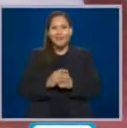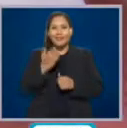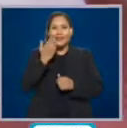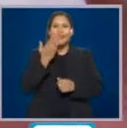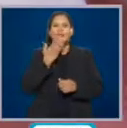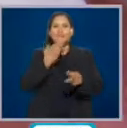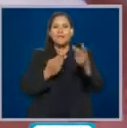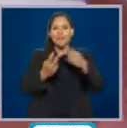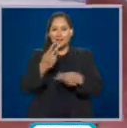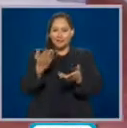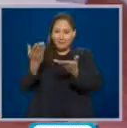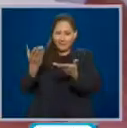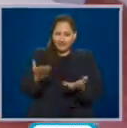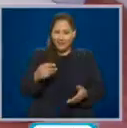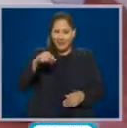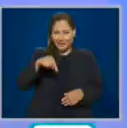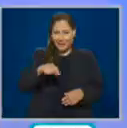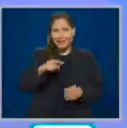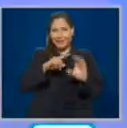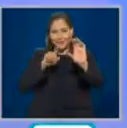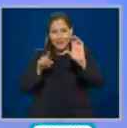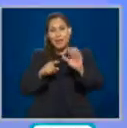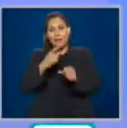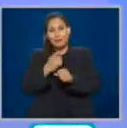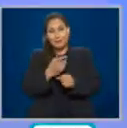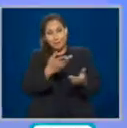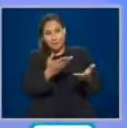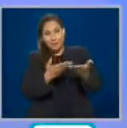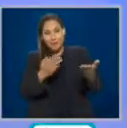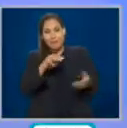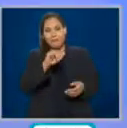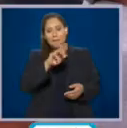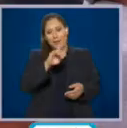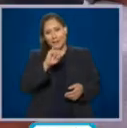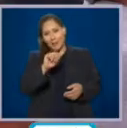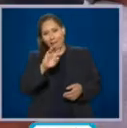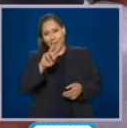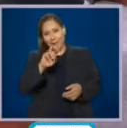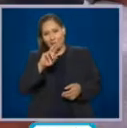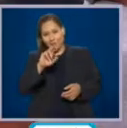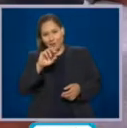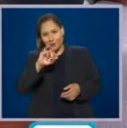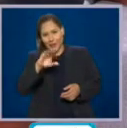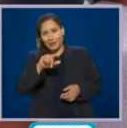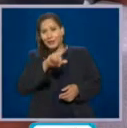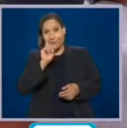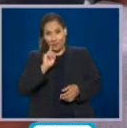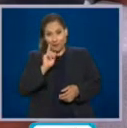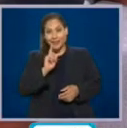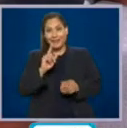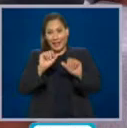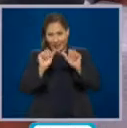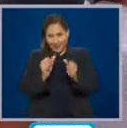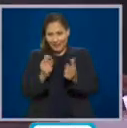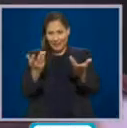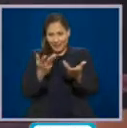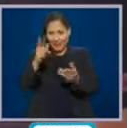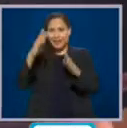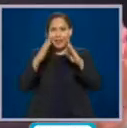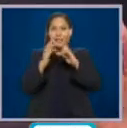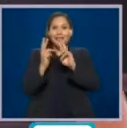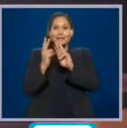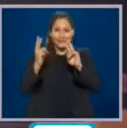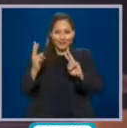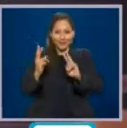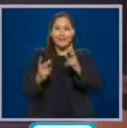quiero dar la bienvenida aquí con nosotros a Tu Ciudades. Primero voy a presentar a María Verónica Machado Penso, que ella es la artista residente de Casa Vecina y que,